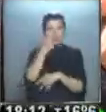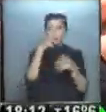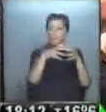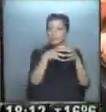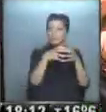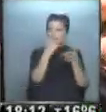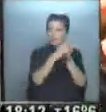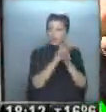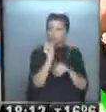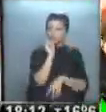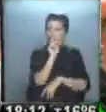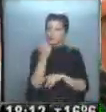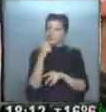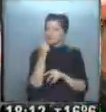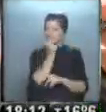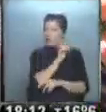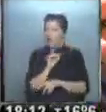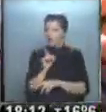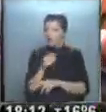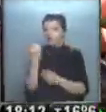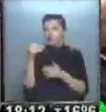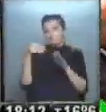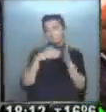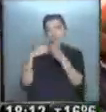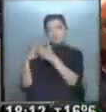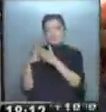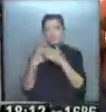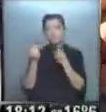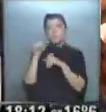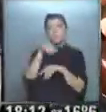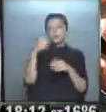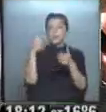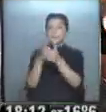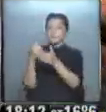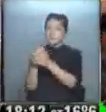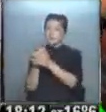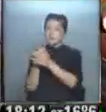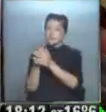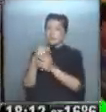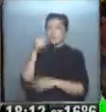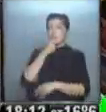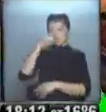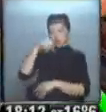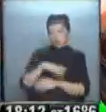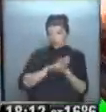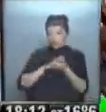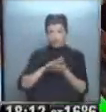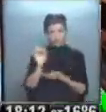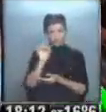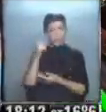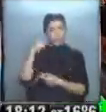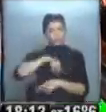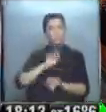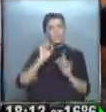importante de la política de allá, y están poniendo, bueno, pero las piedras que están poniendo, que no son nuevas tampoco nosotros, a nosotros también no